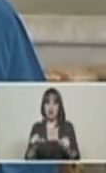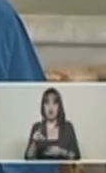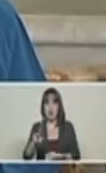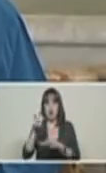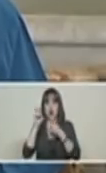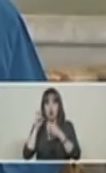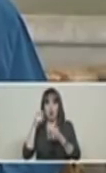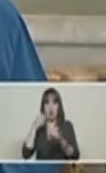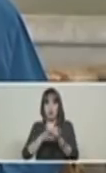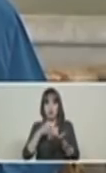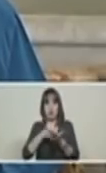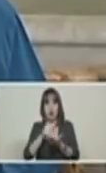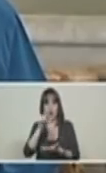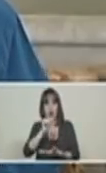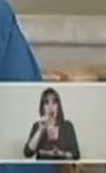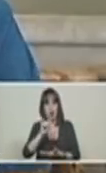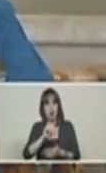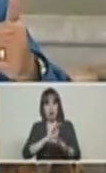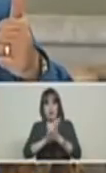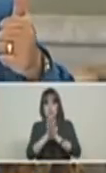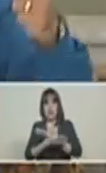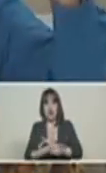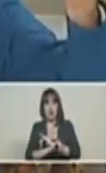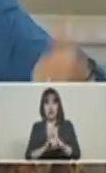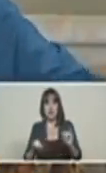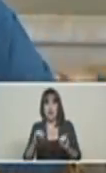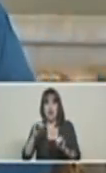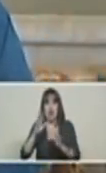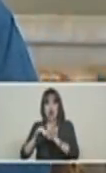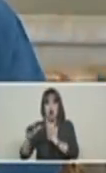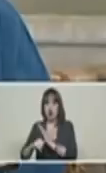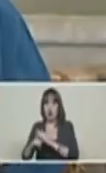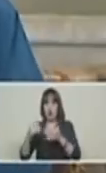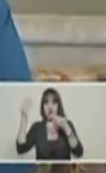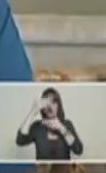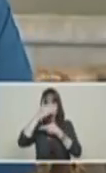y acabar con el robo de la gasolina que nos hacen las lacras